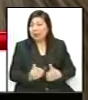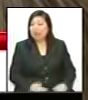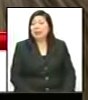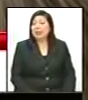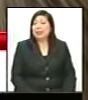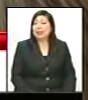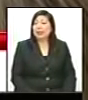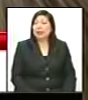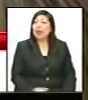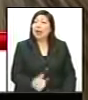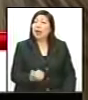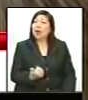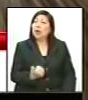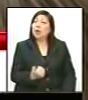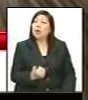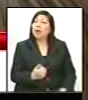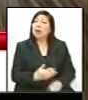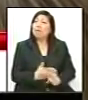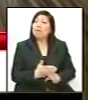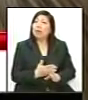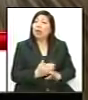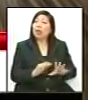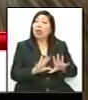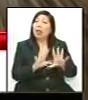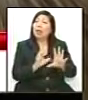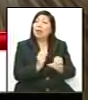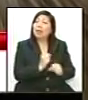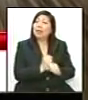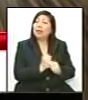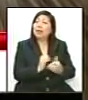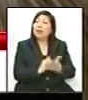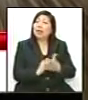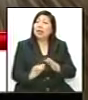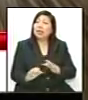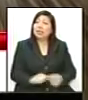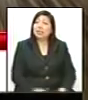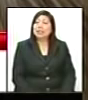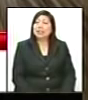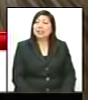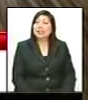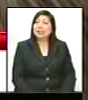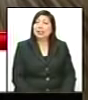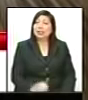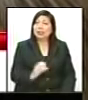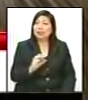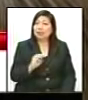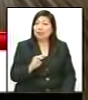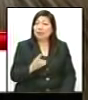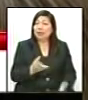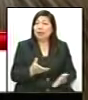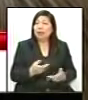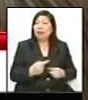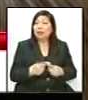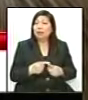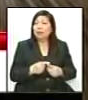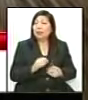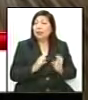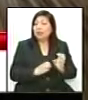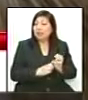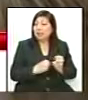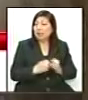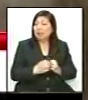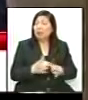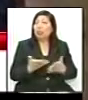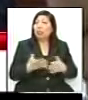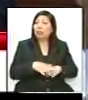magistrados. Hay otras formas de evaluar el trabajo que hace el magistrado en los diversos estamentos donde se administra